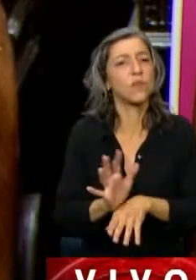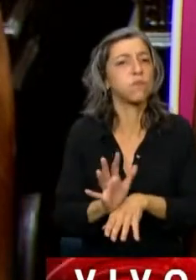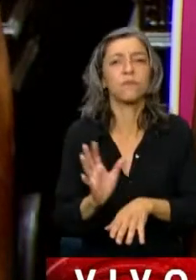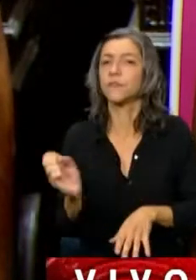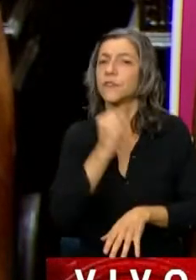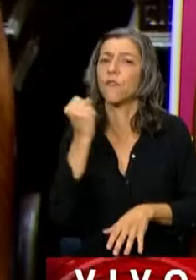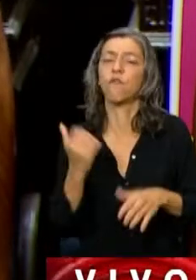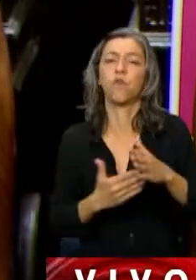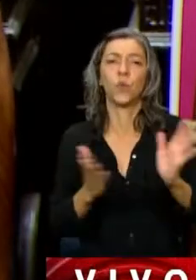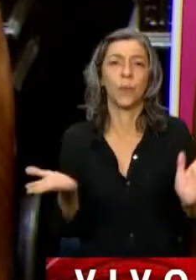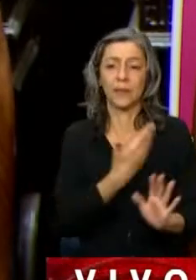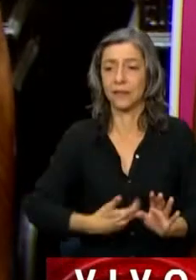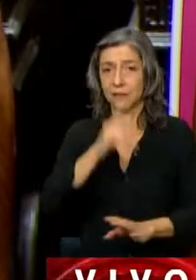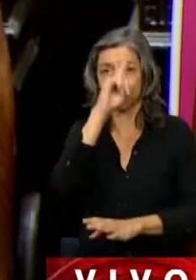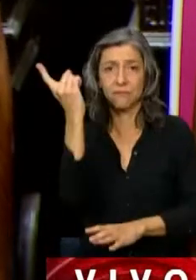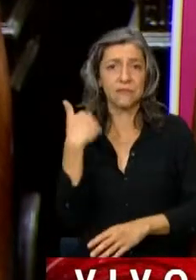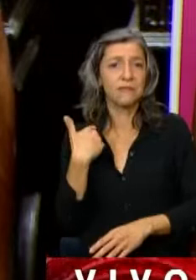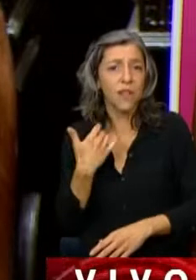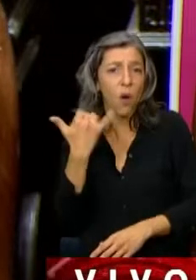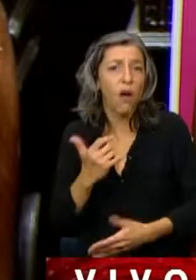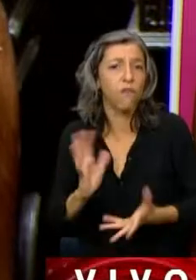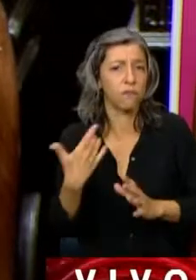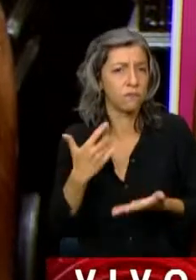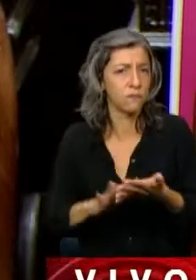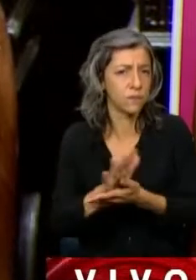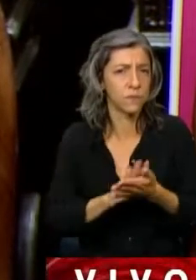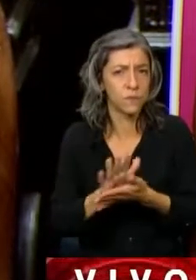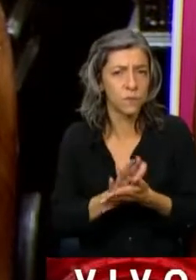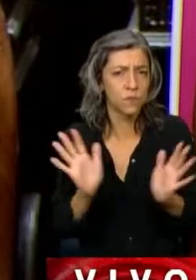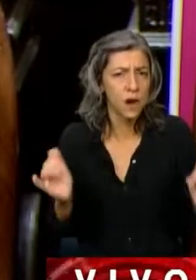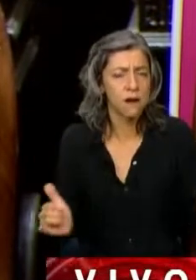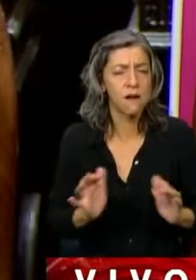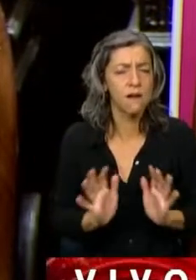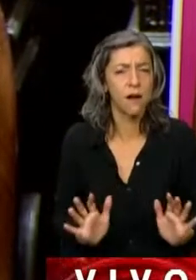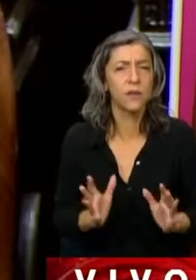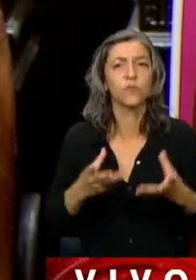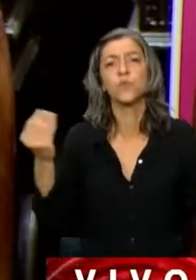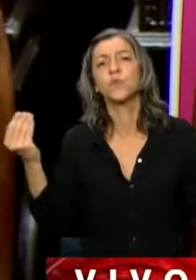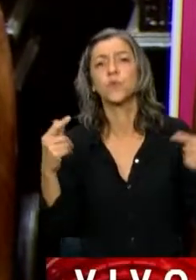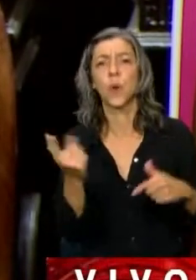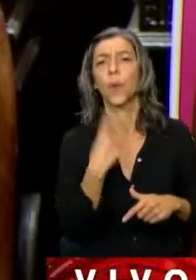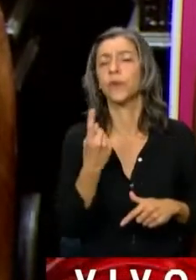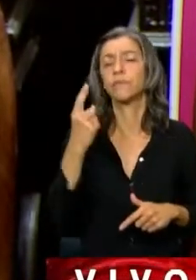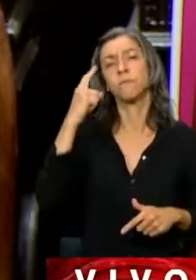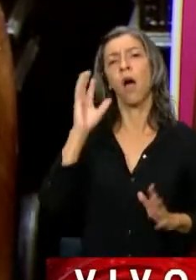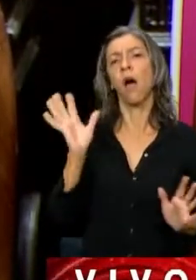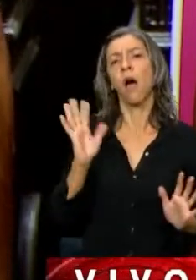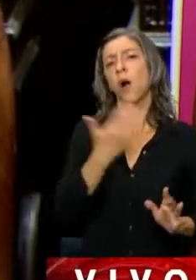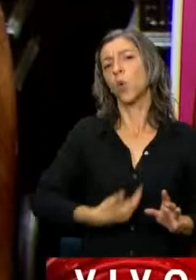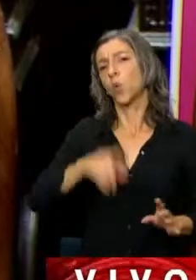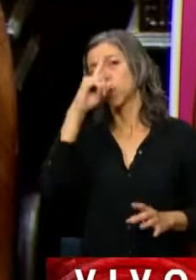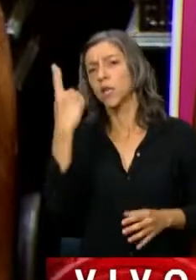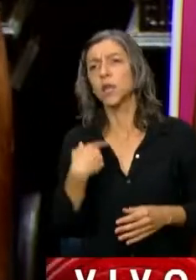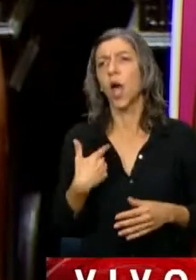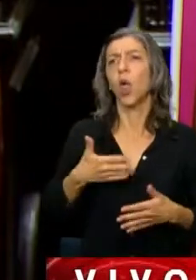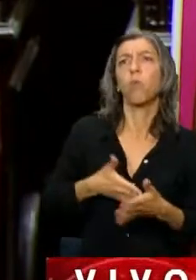Estado para resolver esos problemas, ¿no? Muchas veces se dice la incapacidad que tiene el Estado